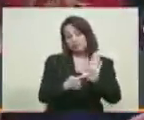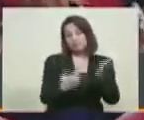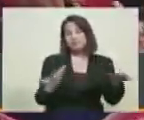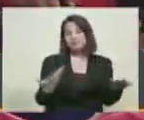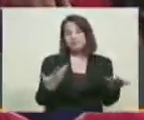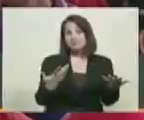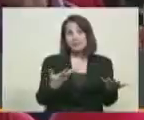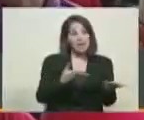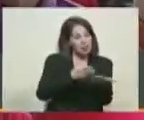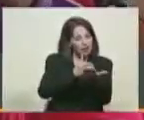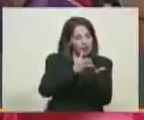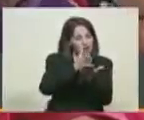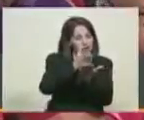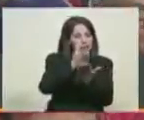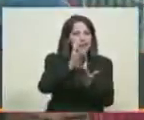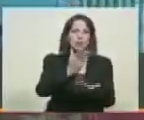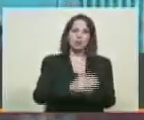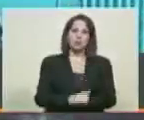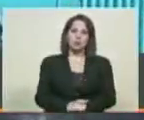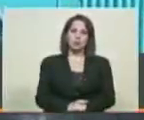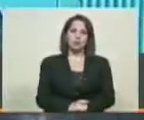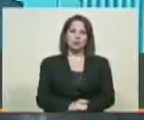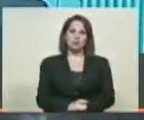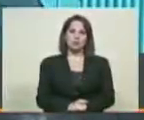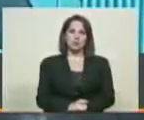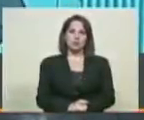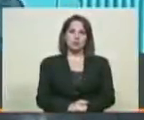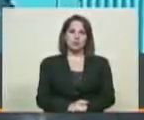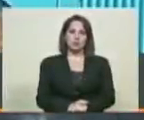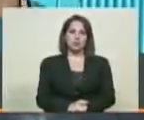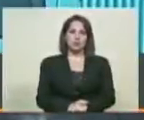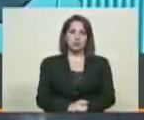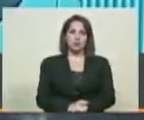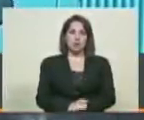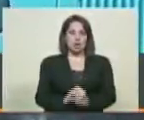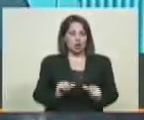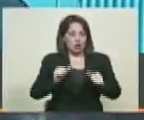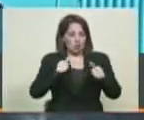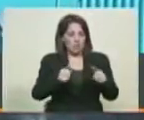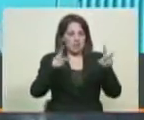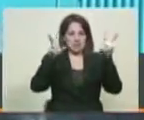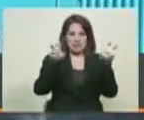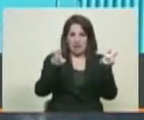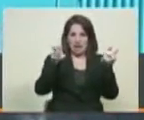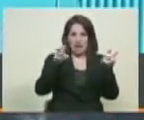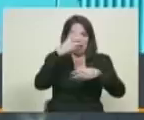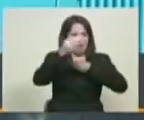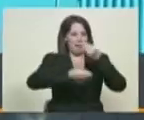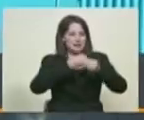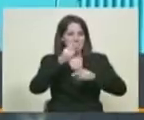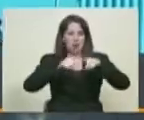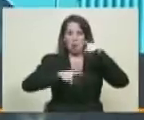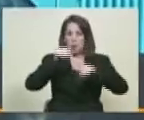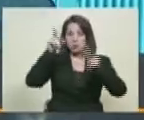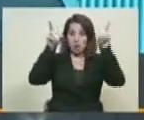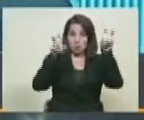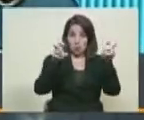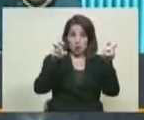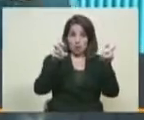Este es el camino. Sembrar lo nuevo, crear lo nuevo.